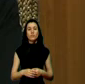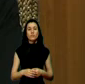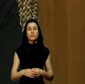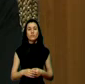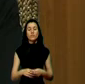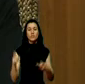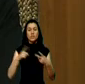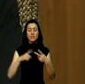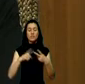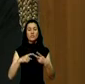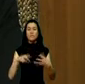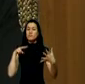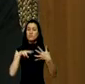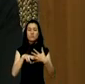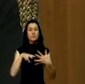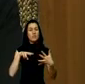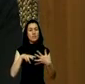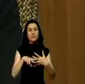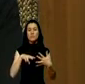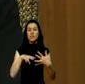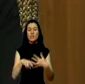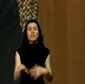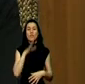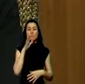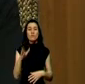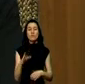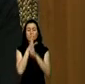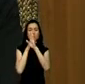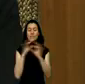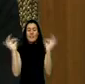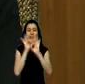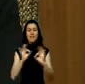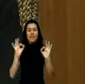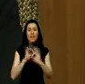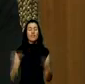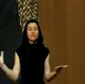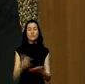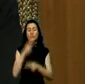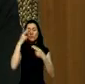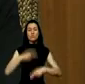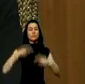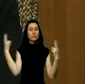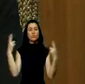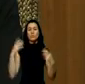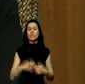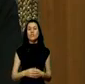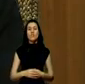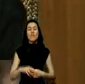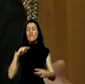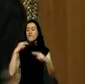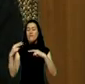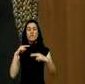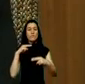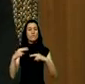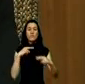mayor transparencia también. Aquí no hay nada que esconder, todo es público y a todo se intenta dar contestación y prueba de